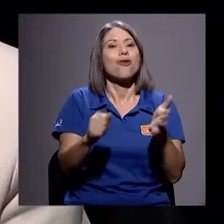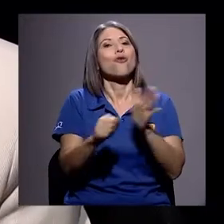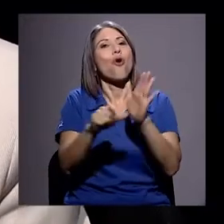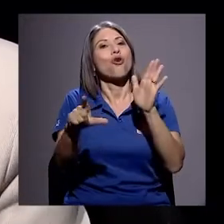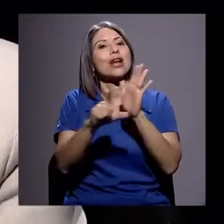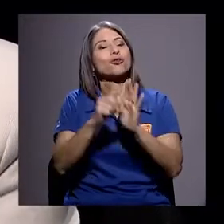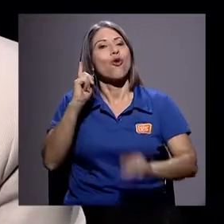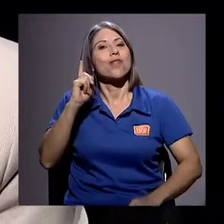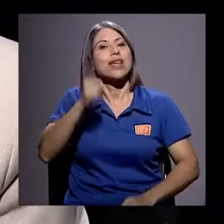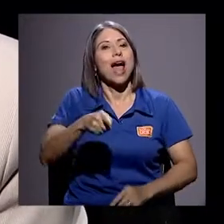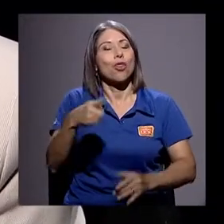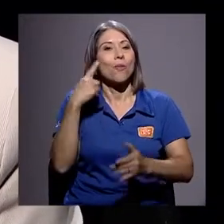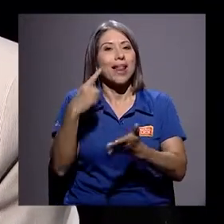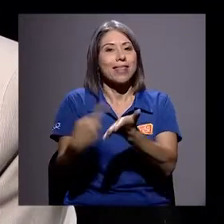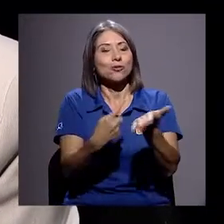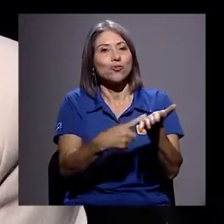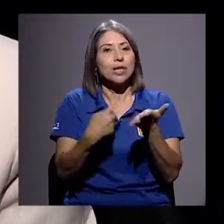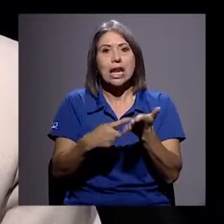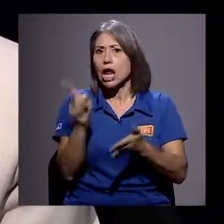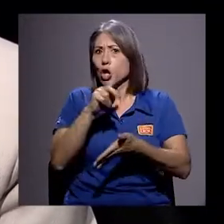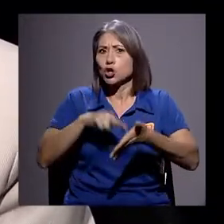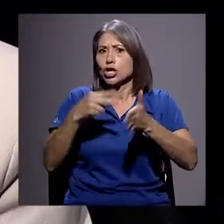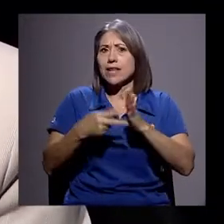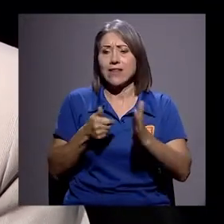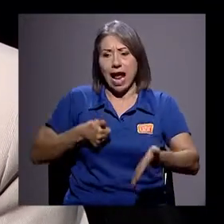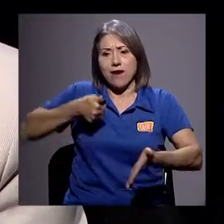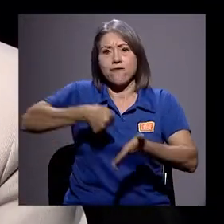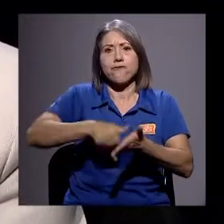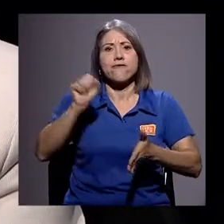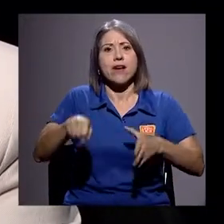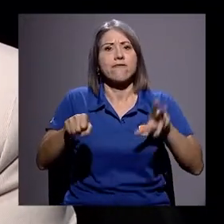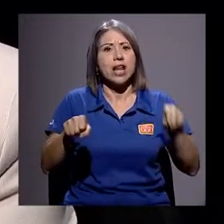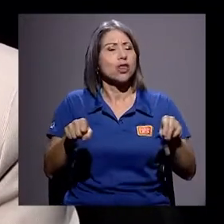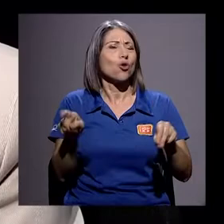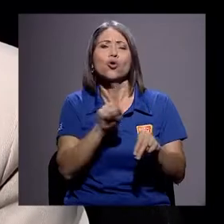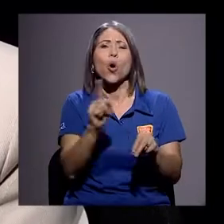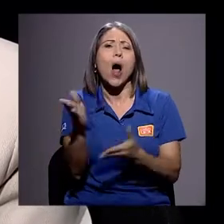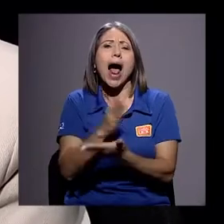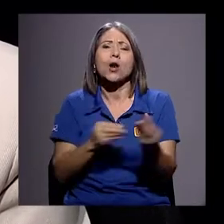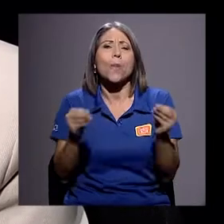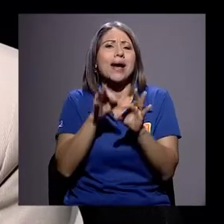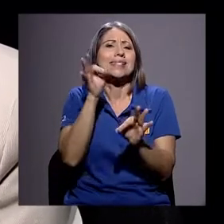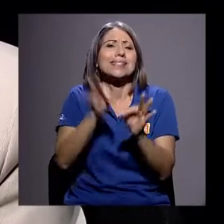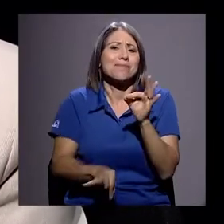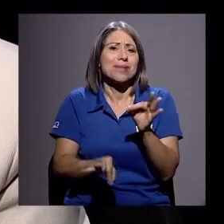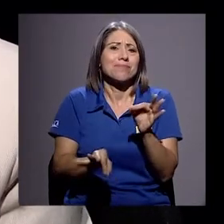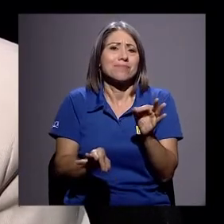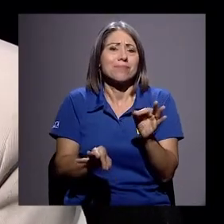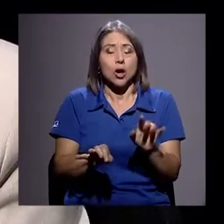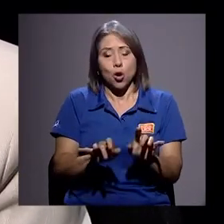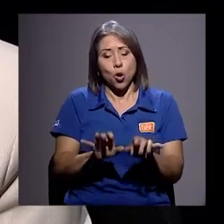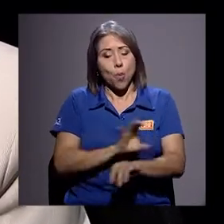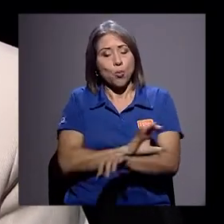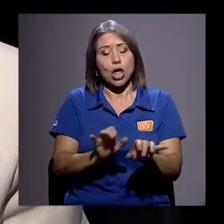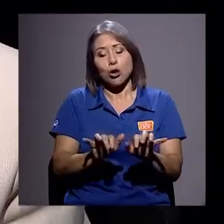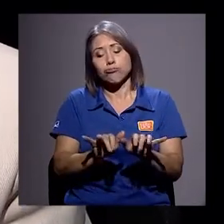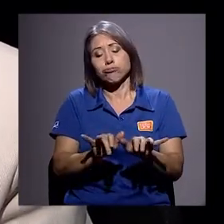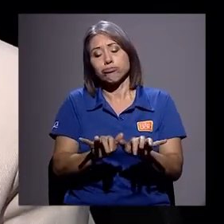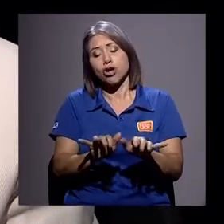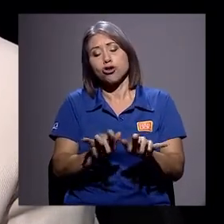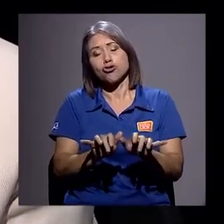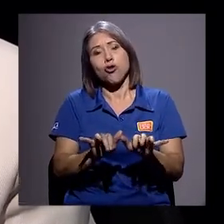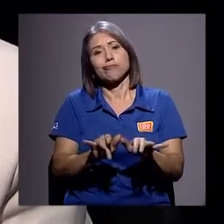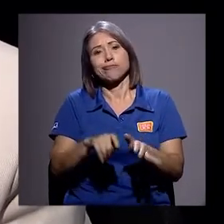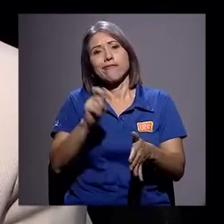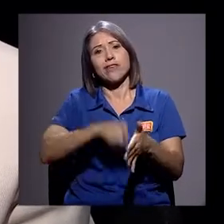y no estamos hablando de ir a un referéndum sino de algo mucho más simple que es a través de mi computadora yo firmo someto este